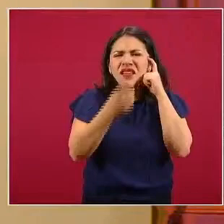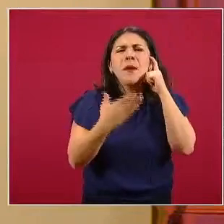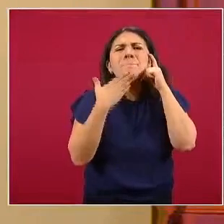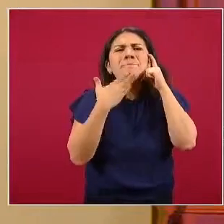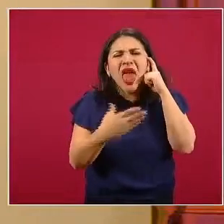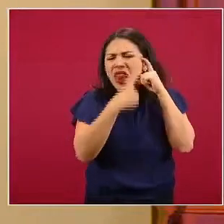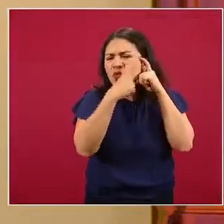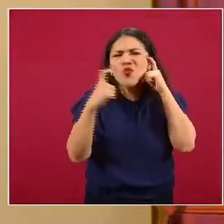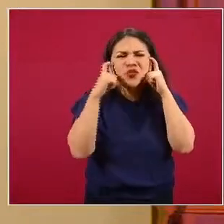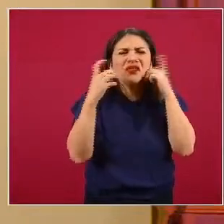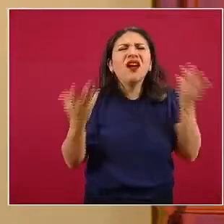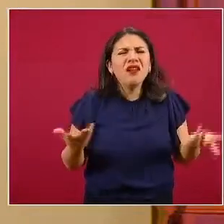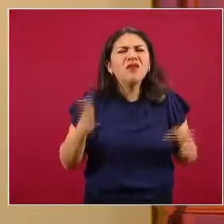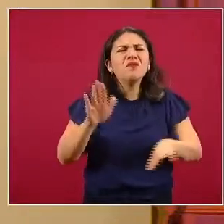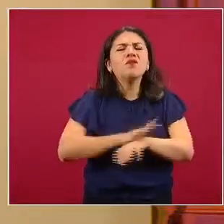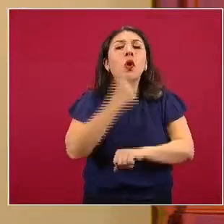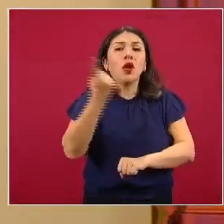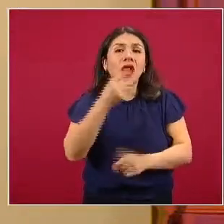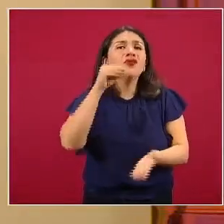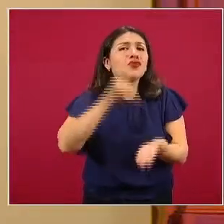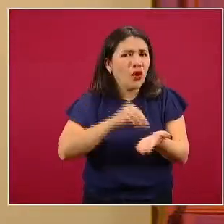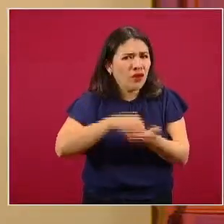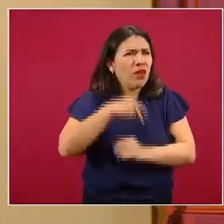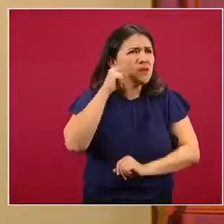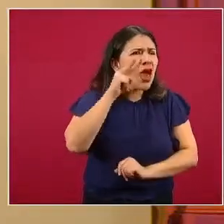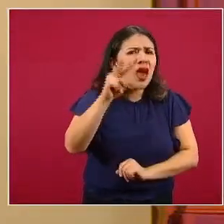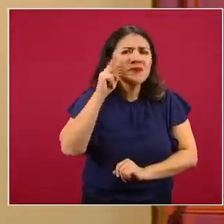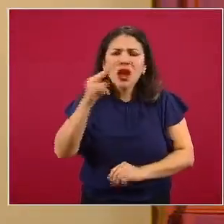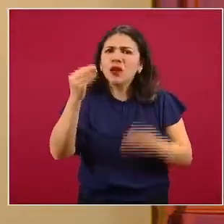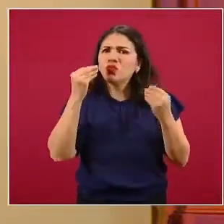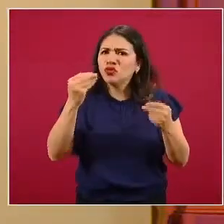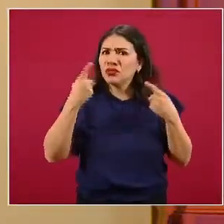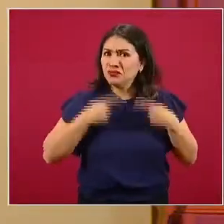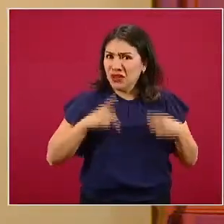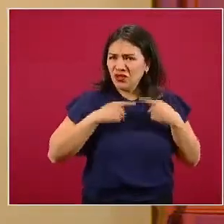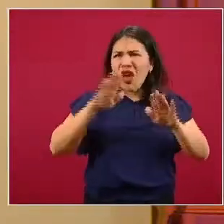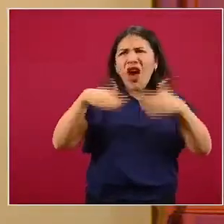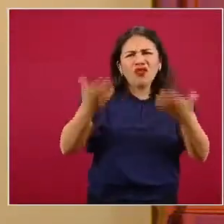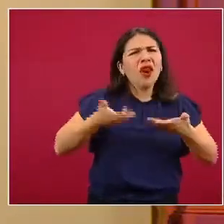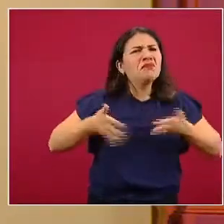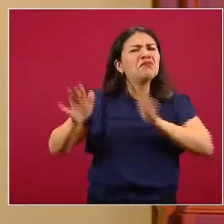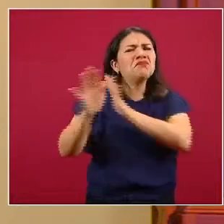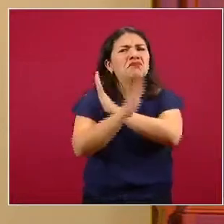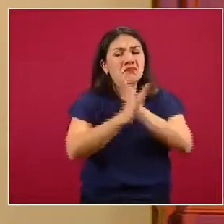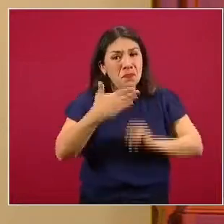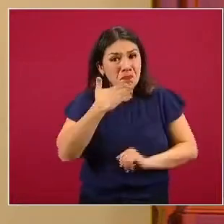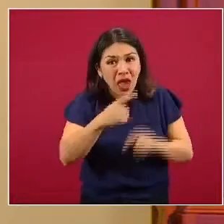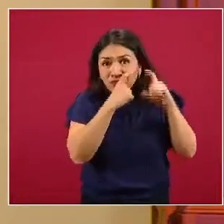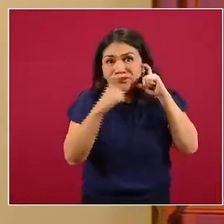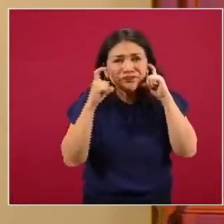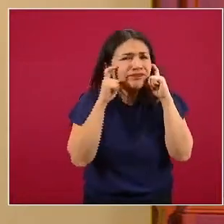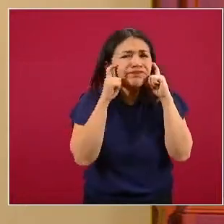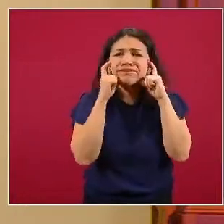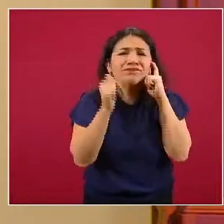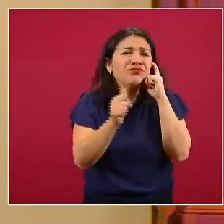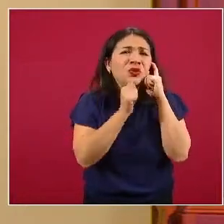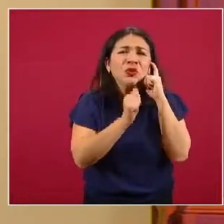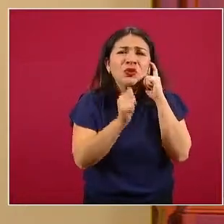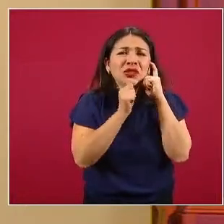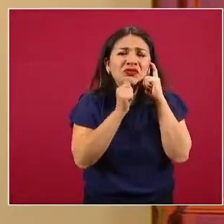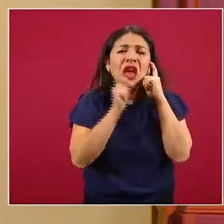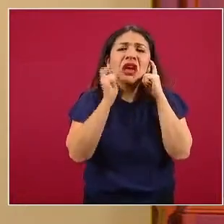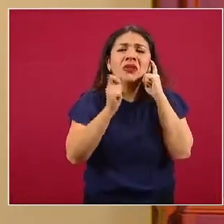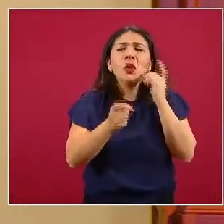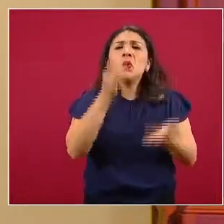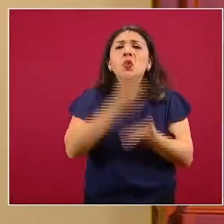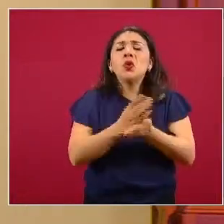adecuado del cubrebocas porque todavía nos toca ver muchas personas en la comunidad que no lo portan de manera adecuada. Lo están